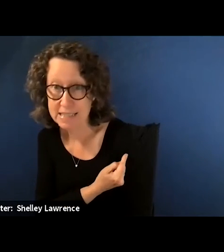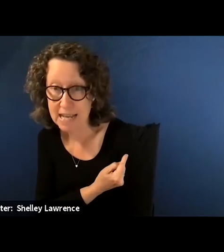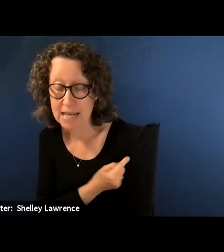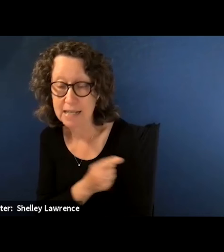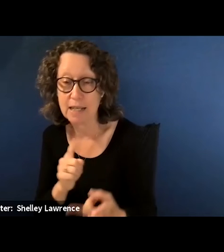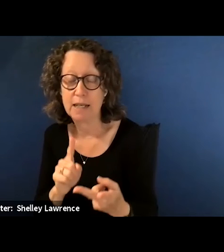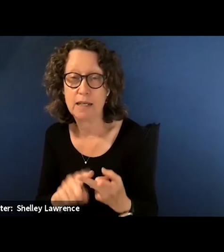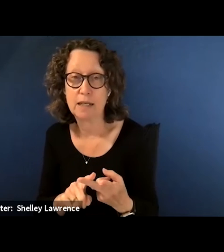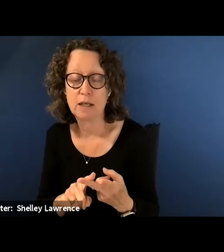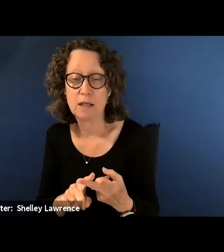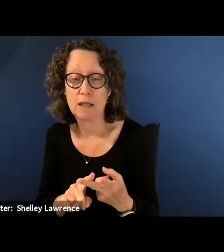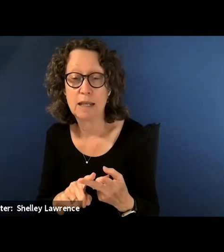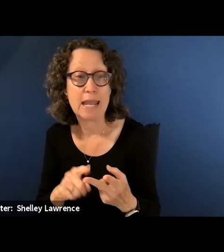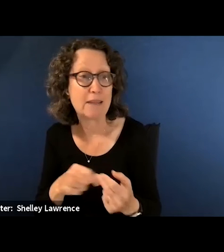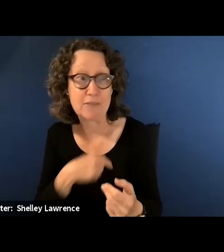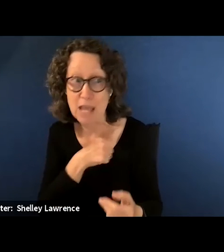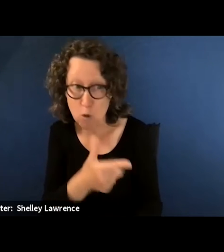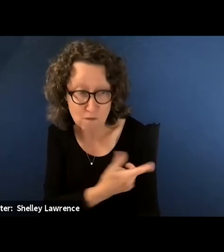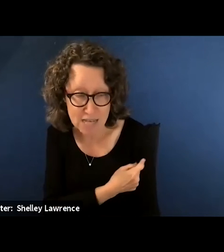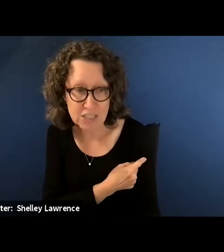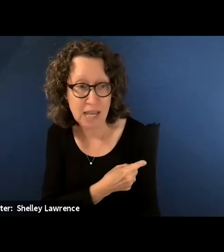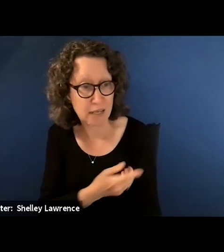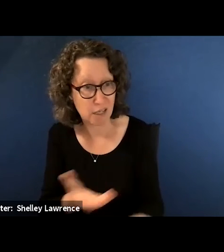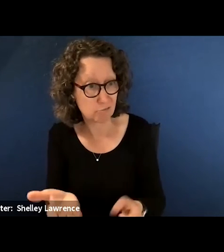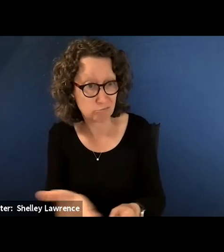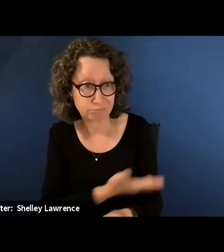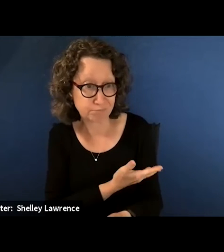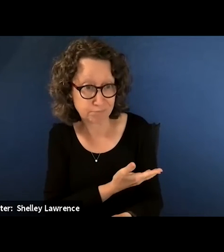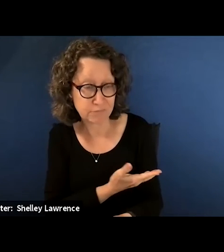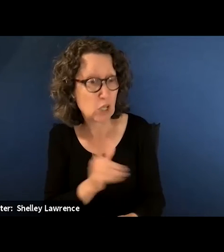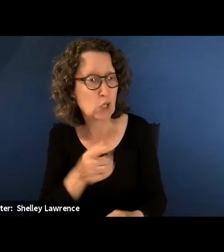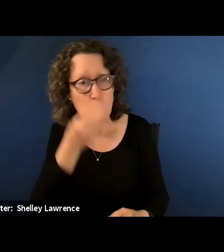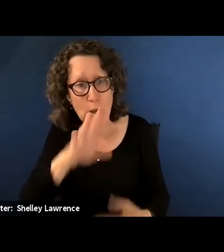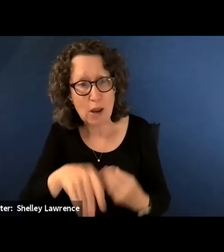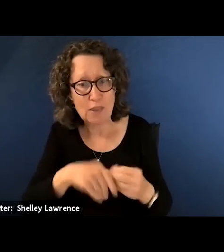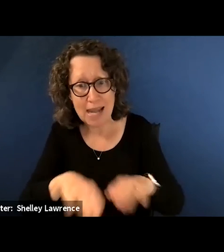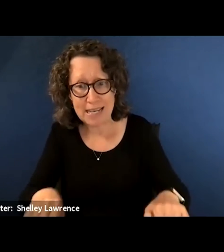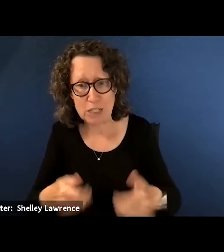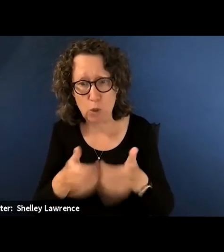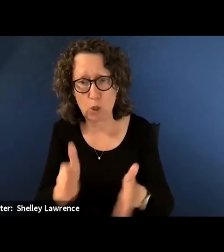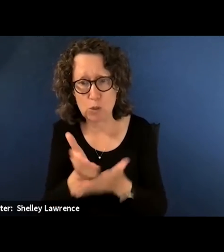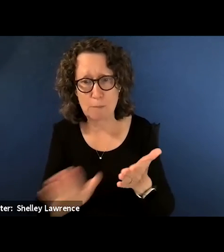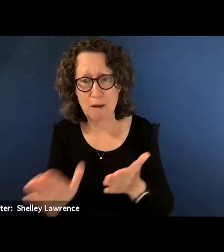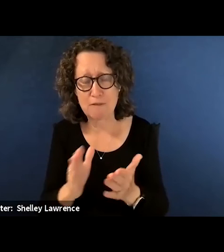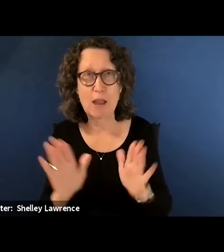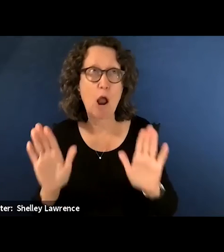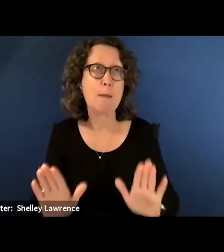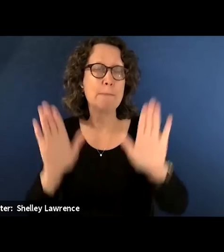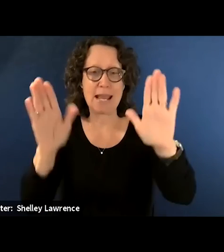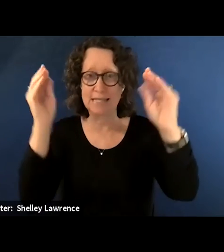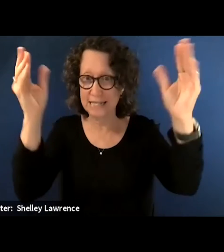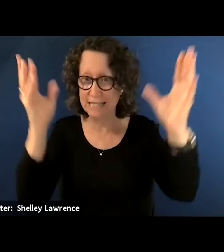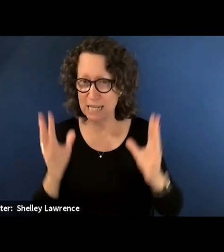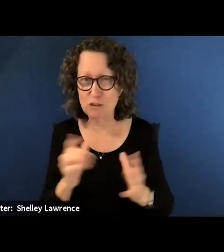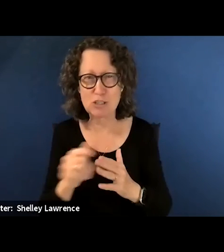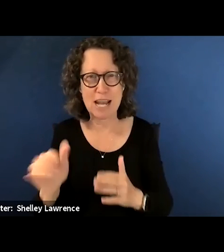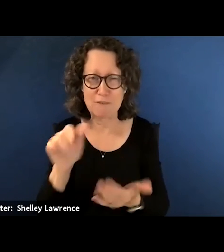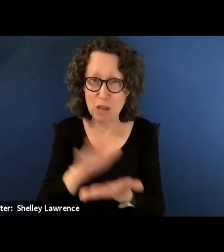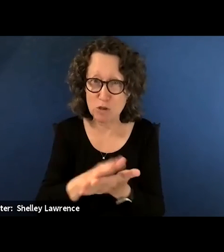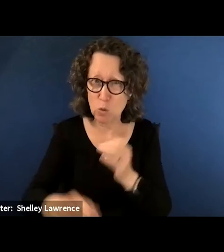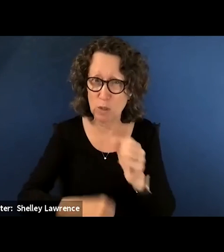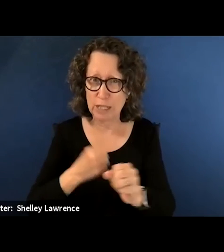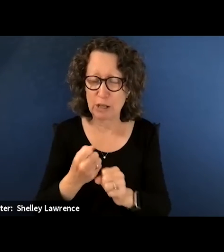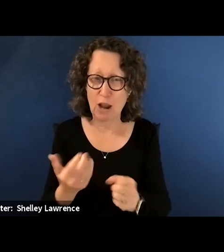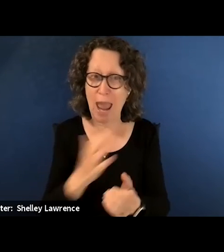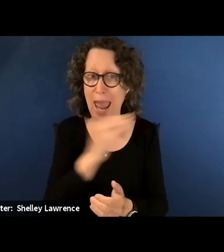los niños, pero ustedes están poniendo en riesgo el bienestar de los maestros. Tampoco a ustedes